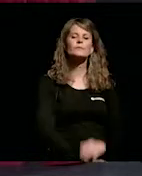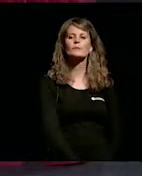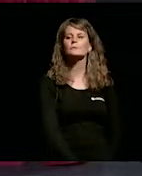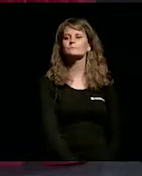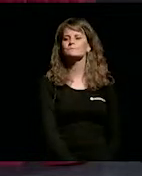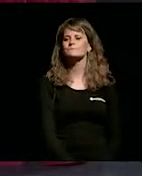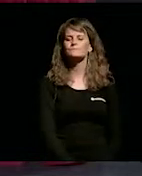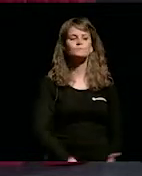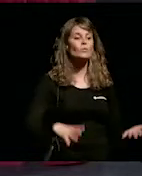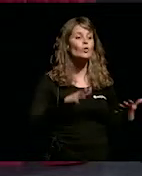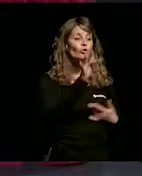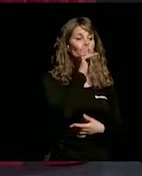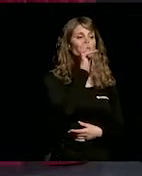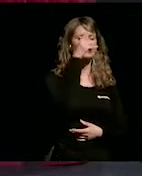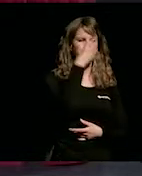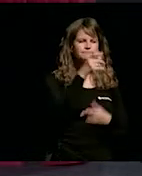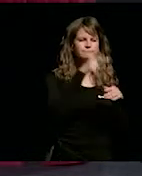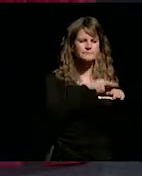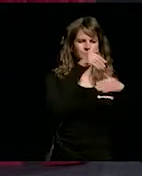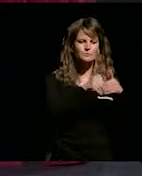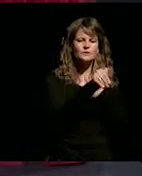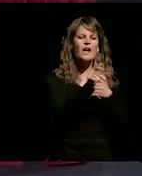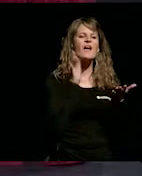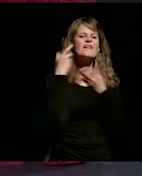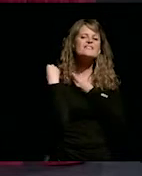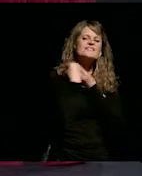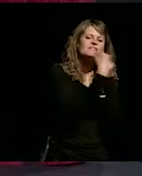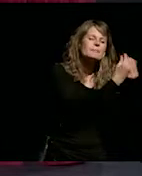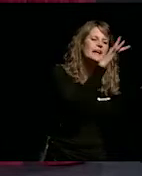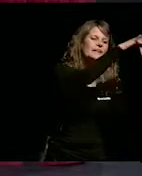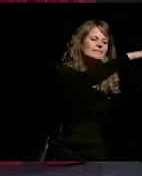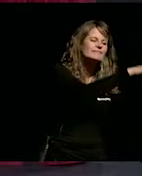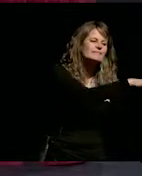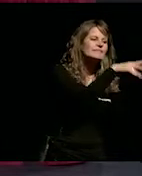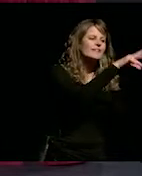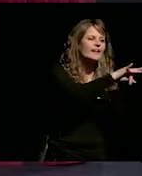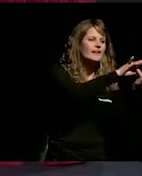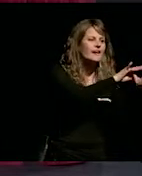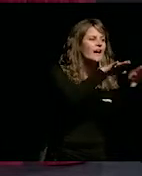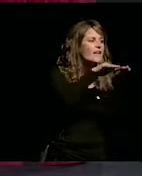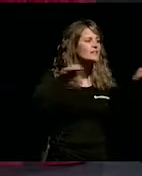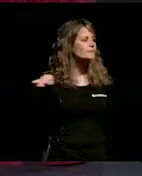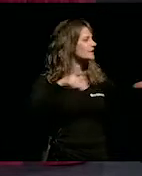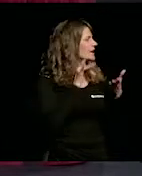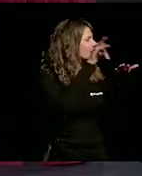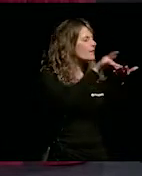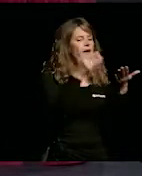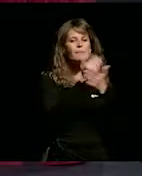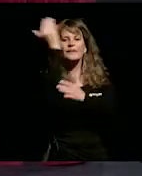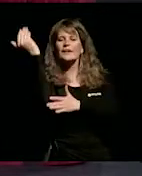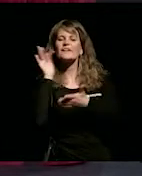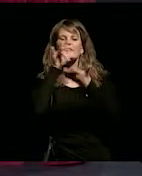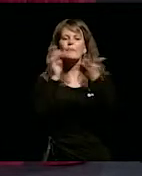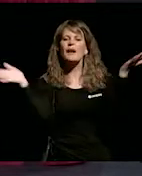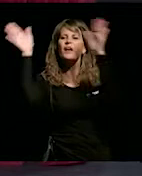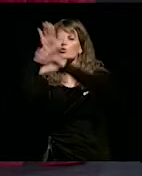Todavía queda tiempo. Llévame a la tierra donde está la simetría. llévame a la mañana, llévame a la